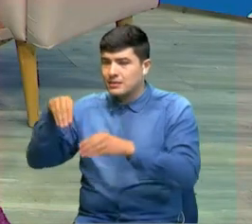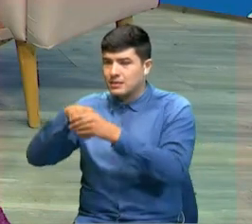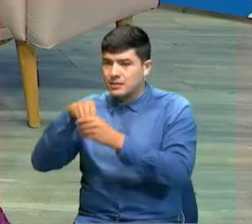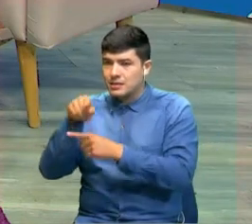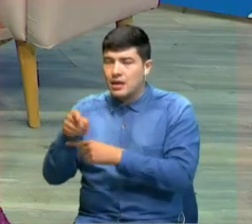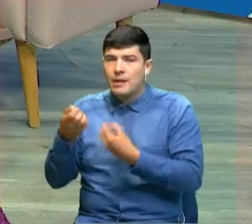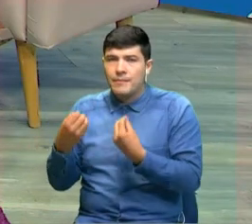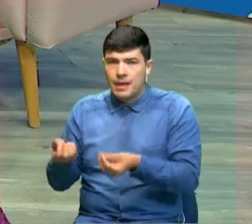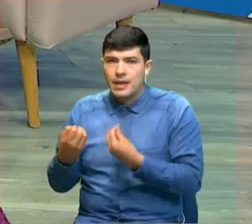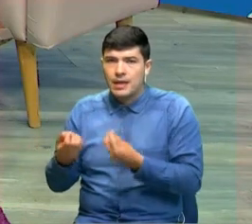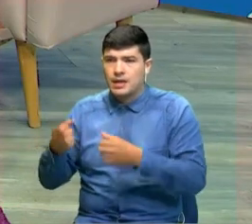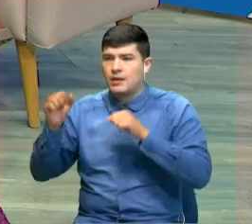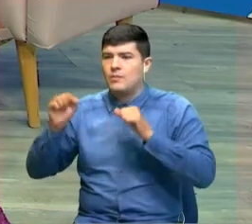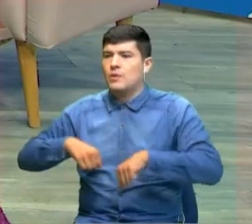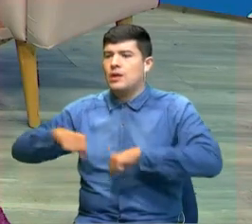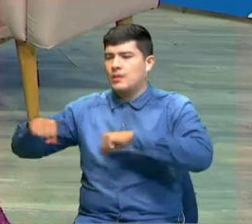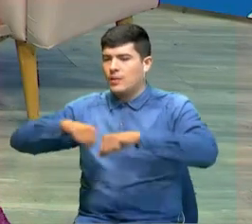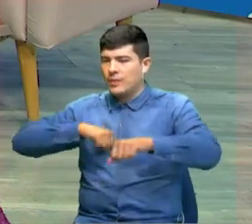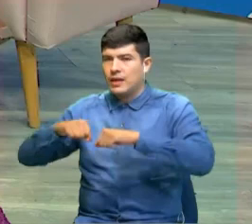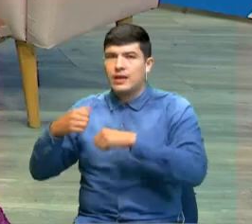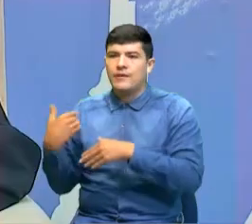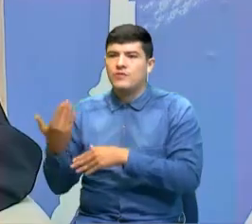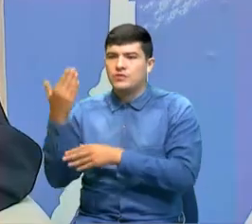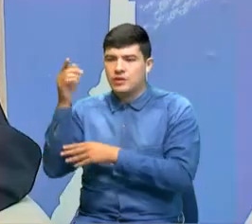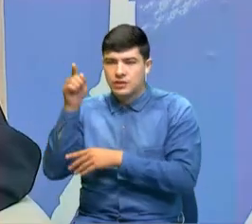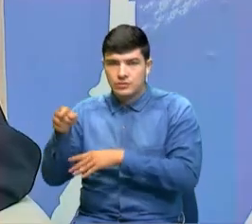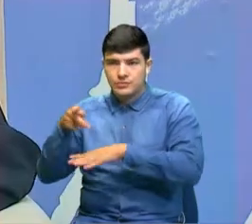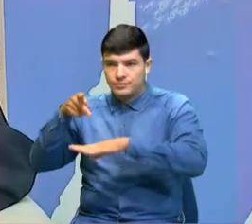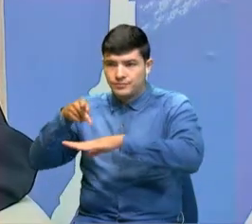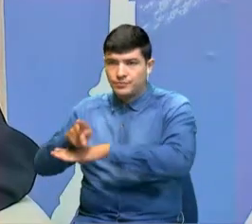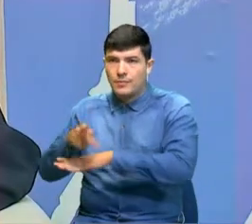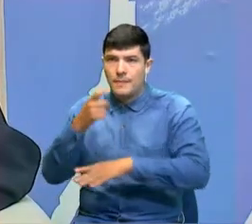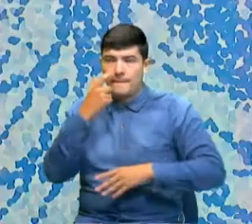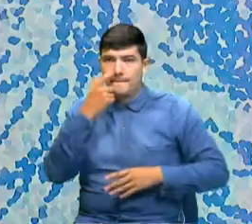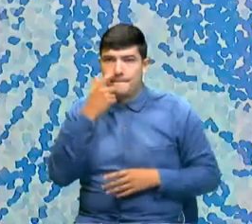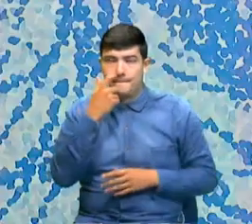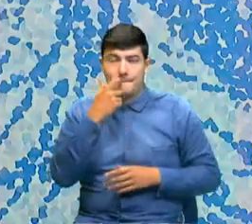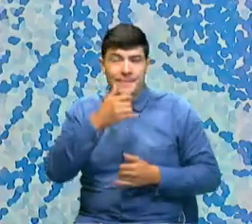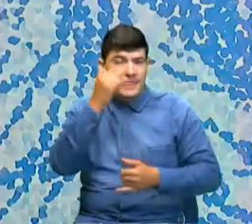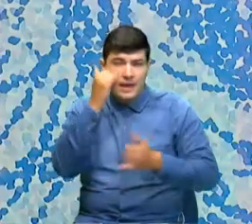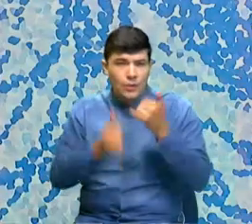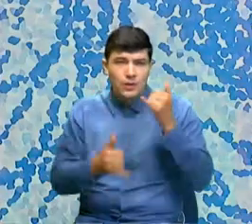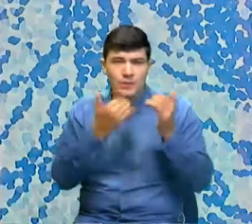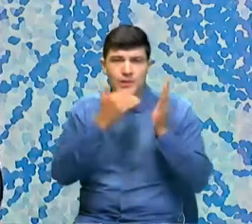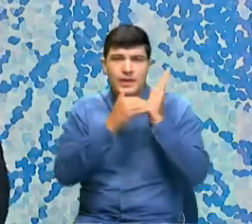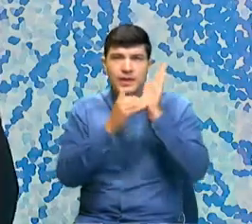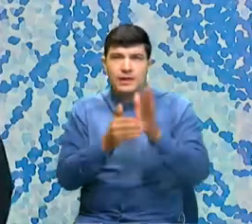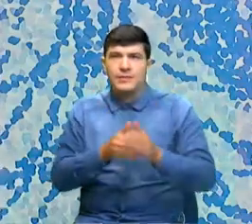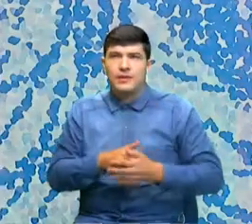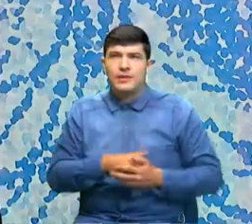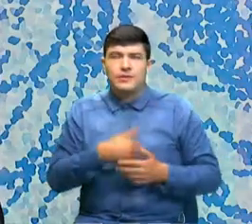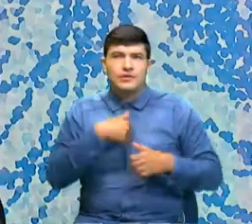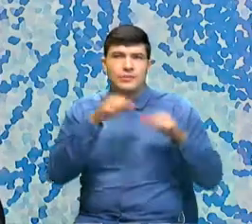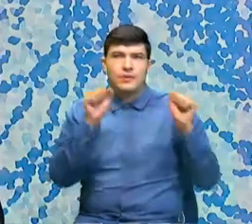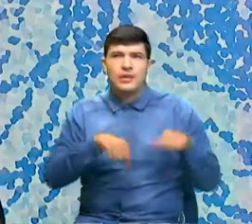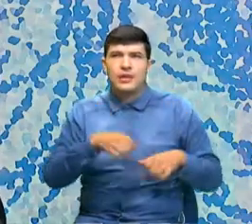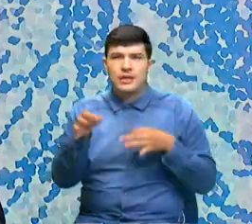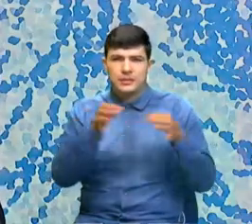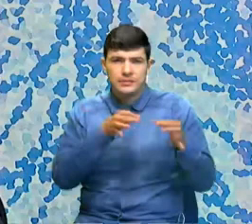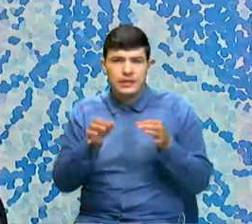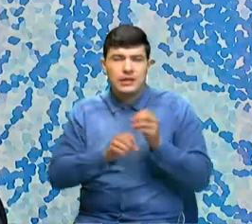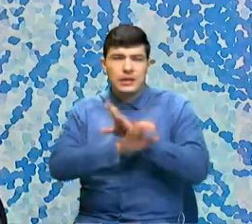okay, para darle mayor movilidad y funcionamiento, bueno, a la perfecto situación. Voy a dejar de último el de, pero para poder